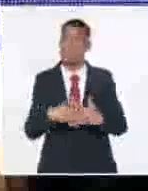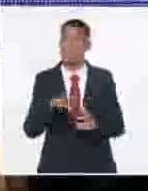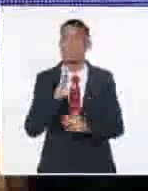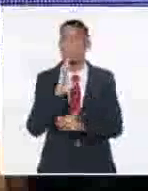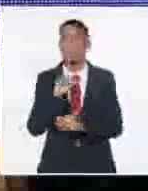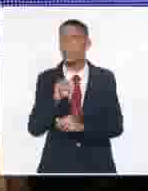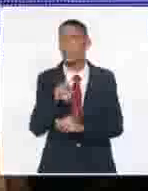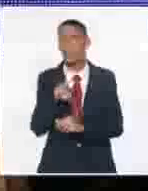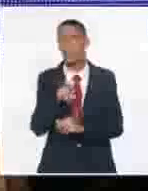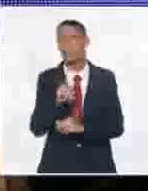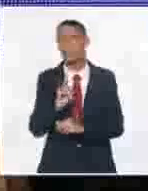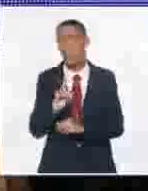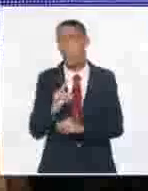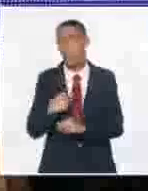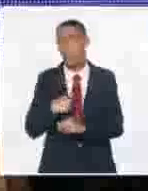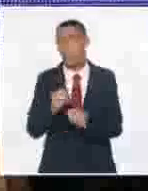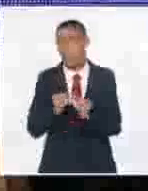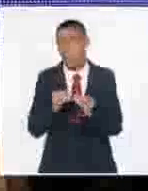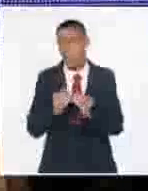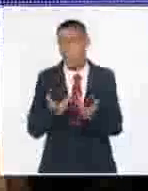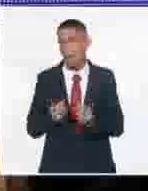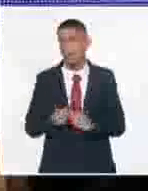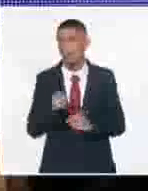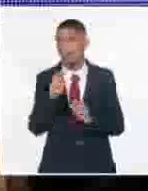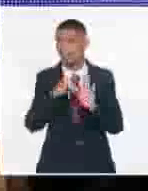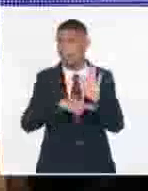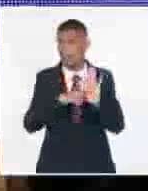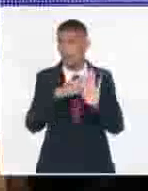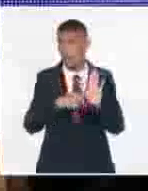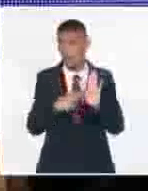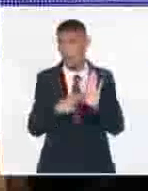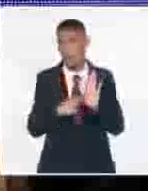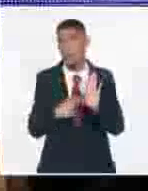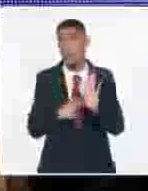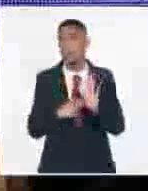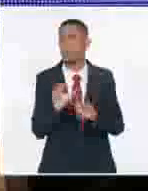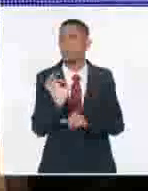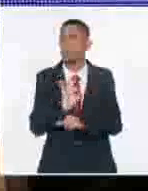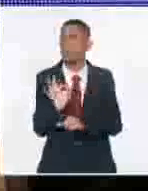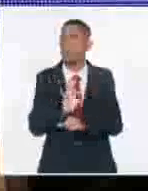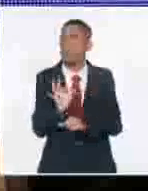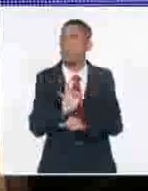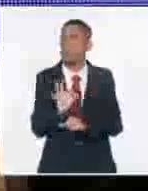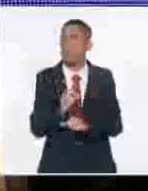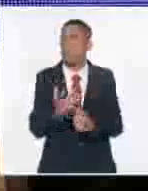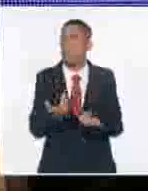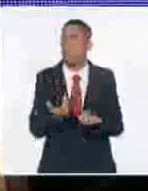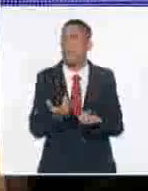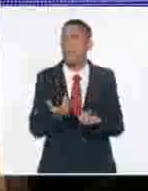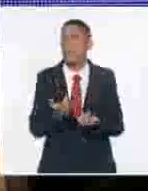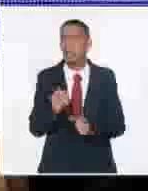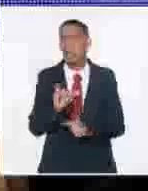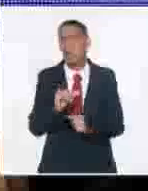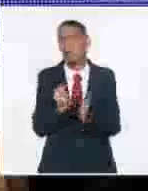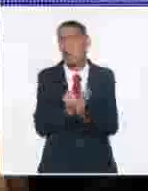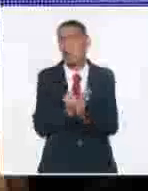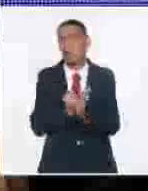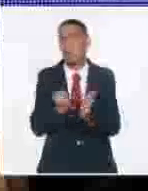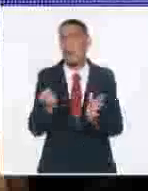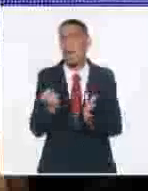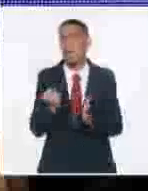prematuro. Era una resolución que ni siquiera reclamaba un cese al